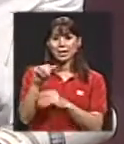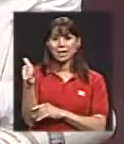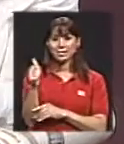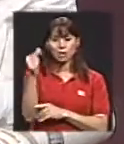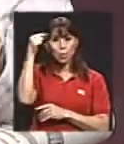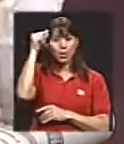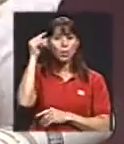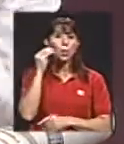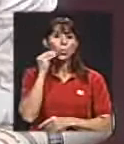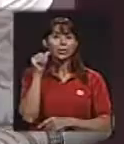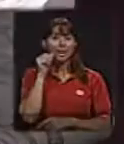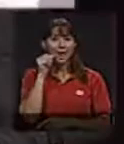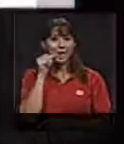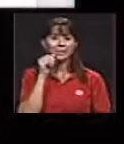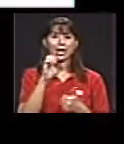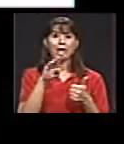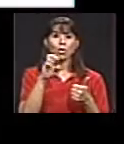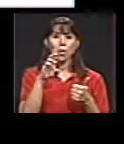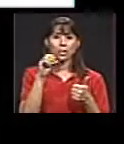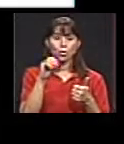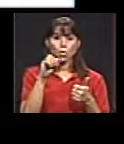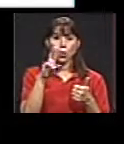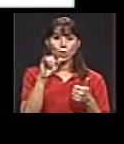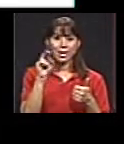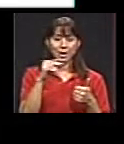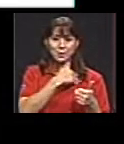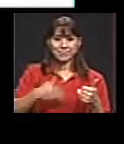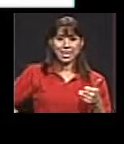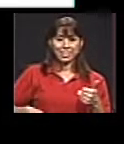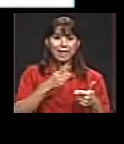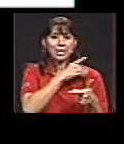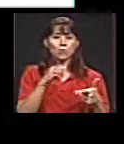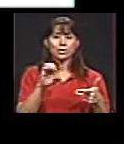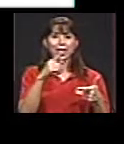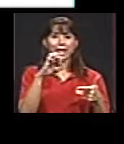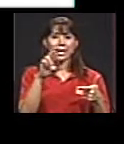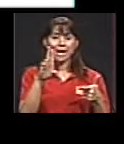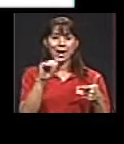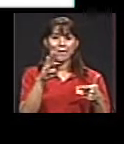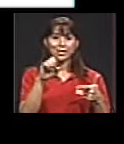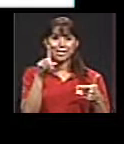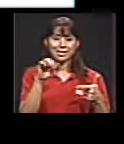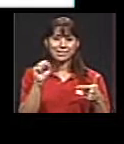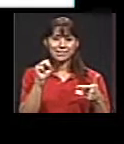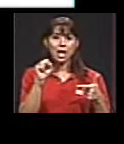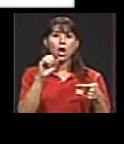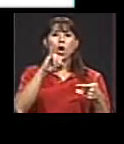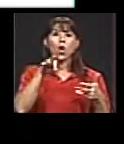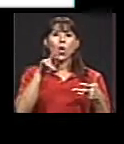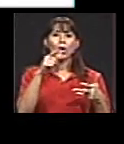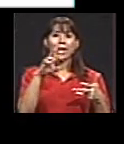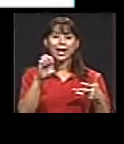oscar arias sánchez eduardo doryan presidente ejecutivo a los directores de entrar cabezas jorge chávez y eugenio tribus ingenieros de